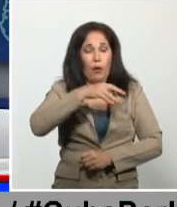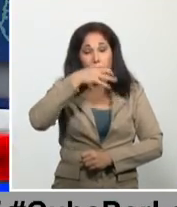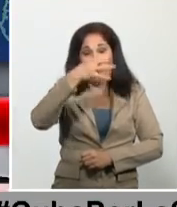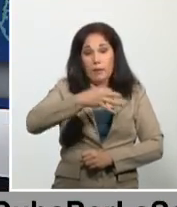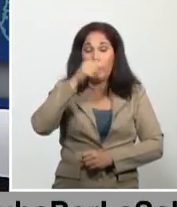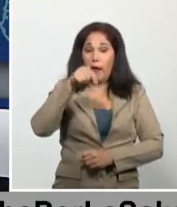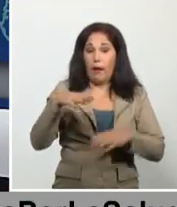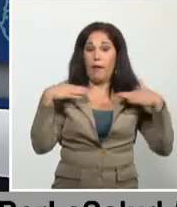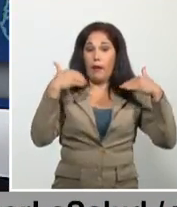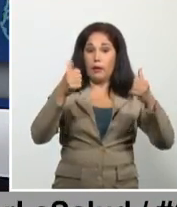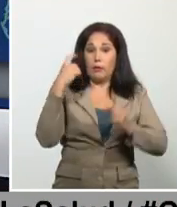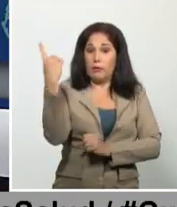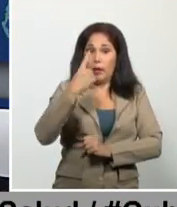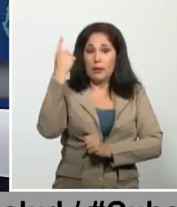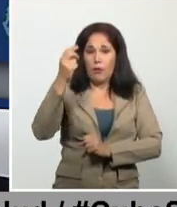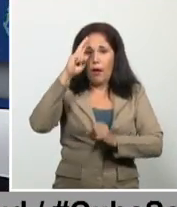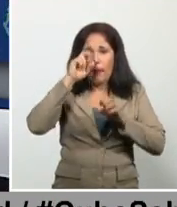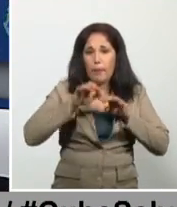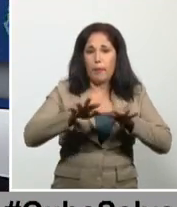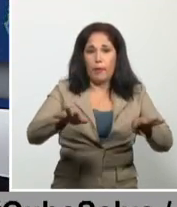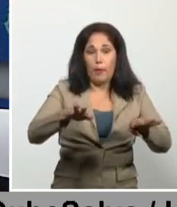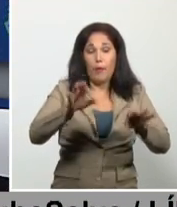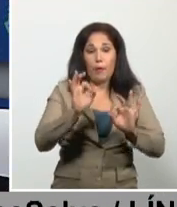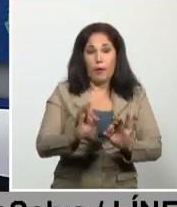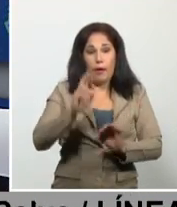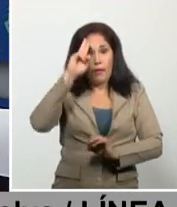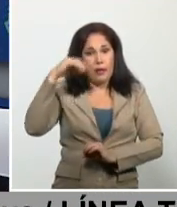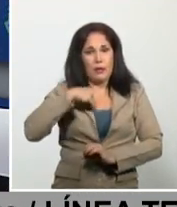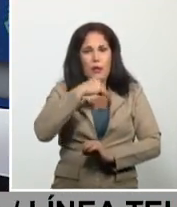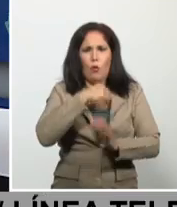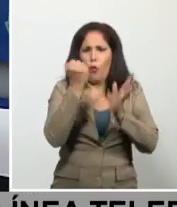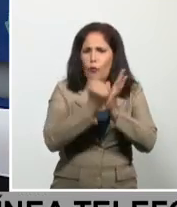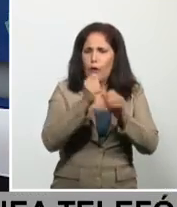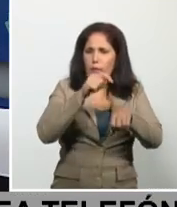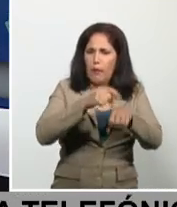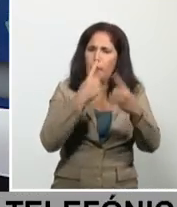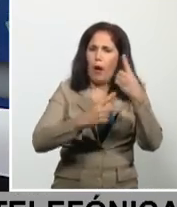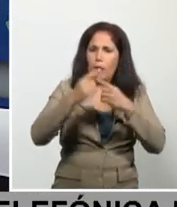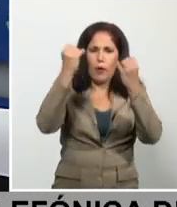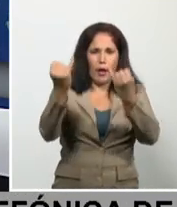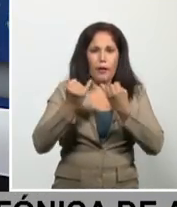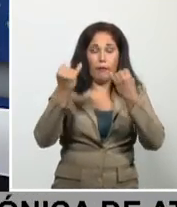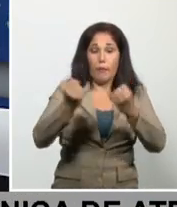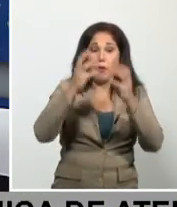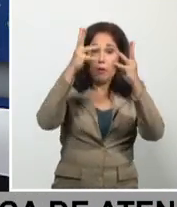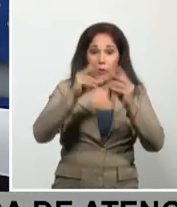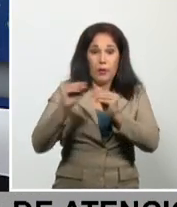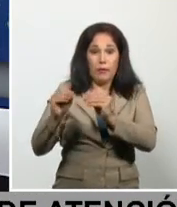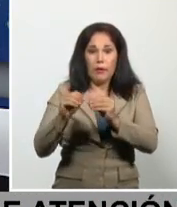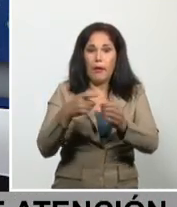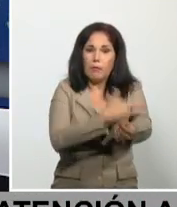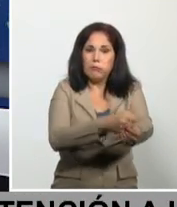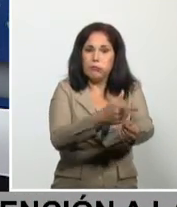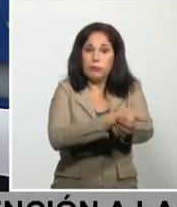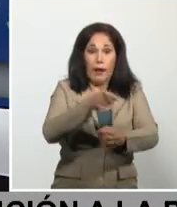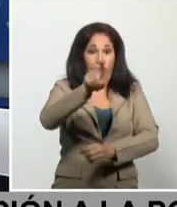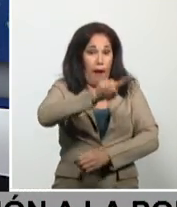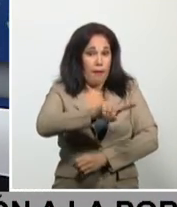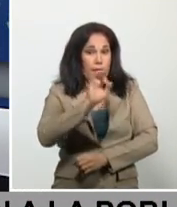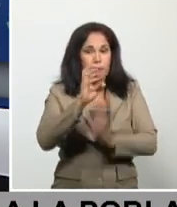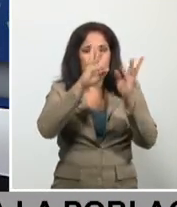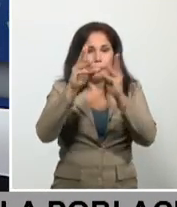es director nacional de epidemiología del sector. Confirmamos a esta hora algunos datos. La cantidad de muestras estudiadas ayer, para